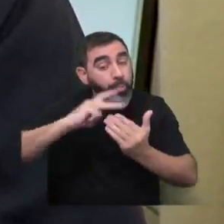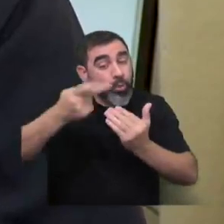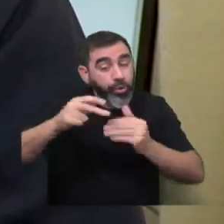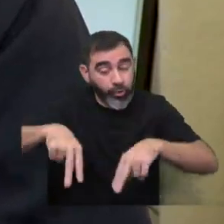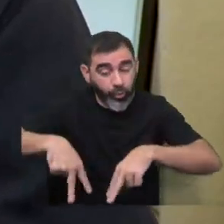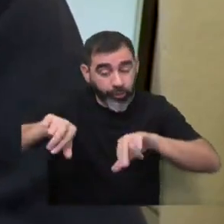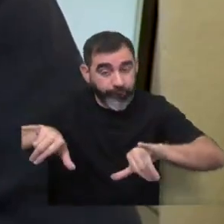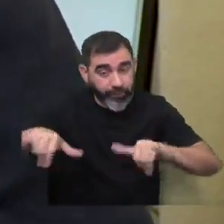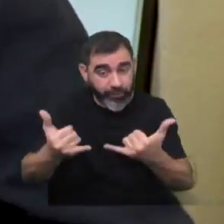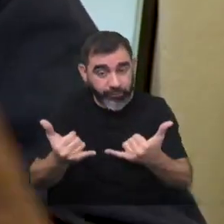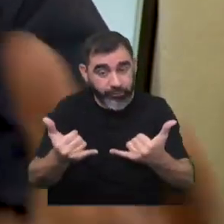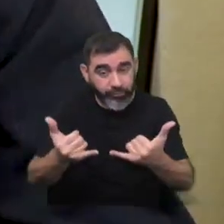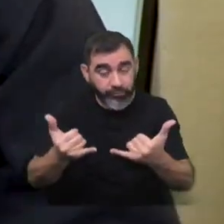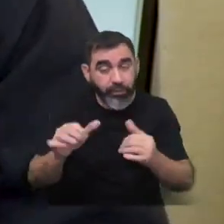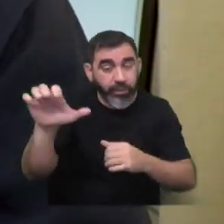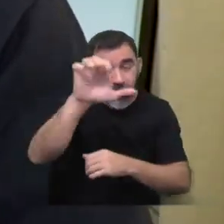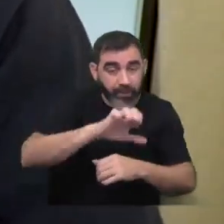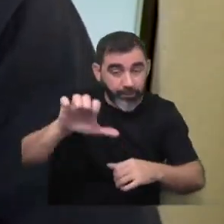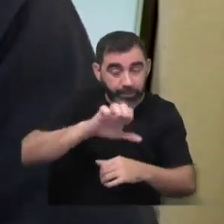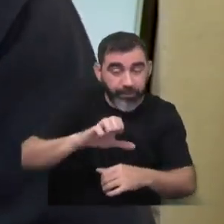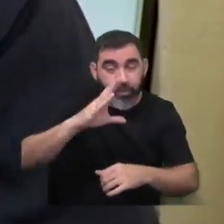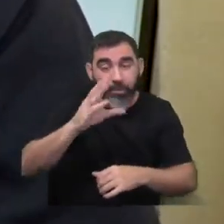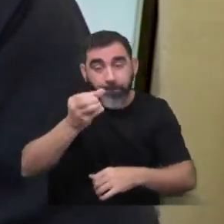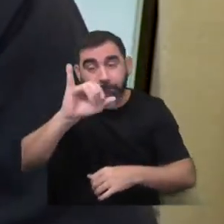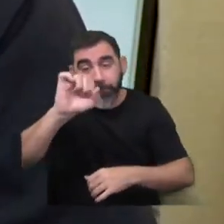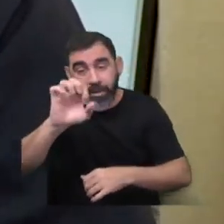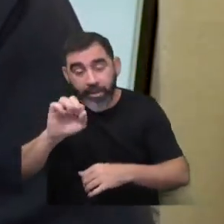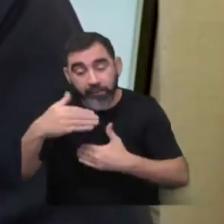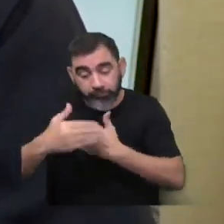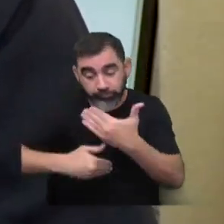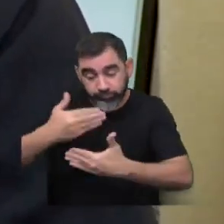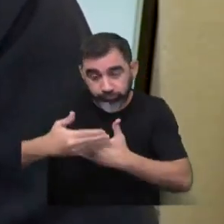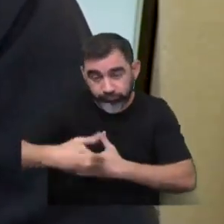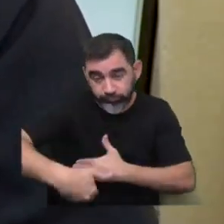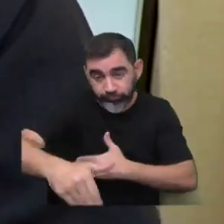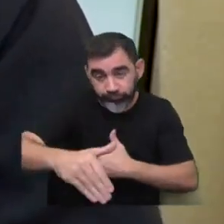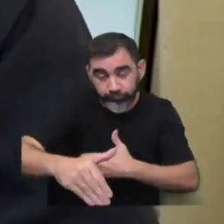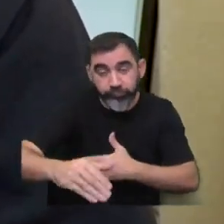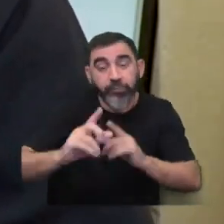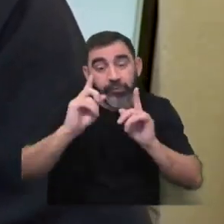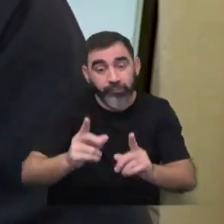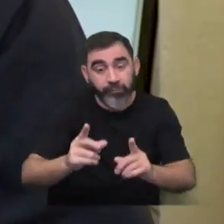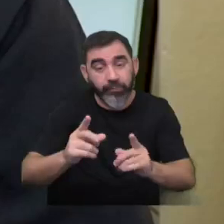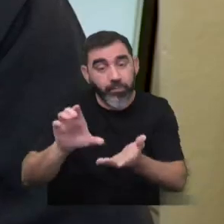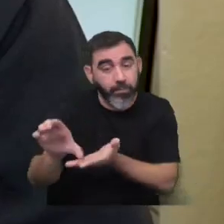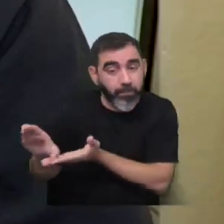investigación, empresa, país, que se están llevando adelante, en parte cuentan con